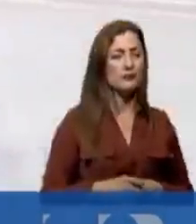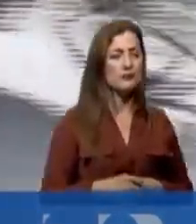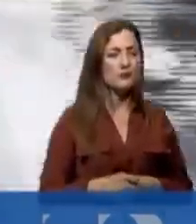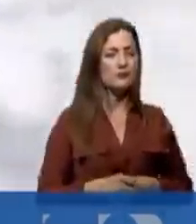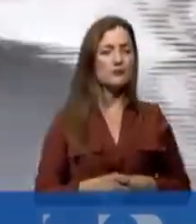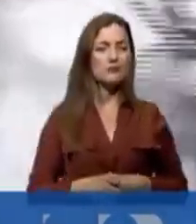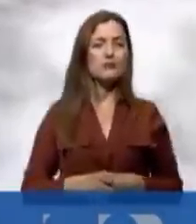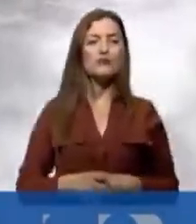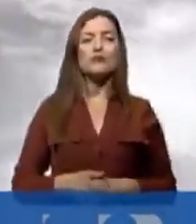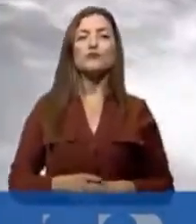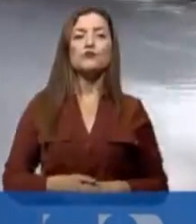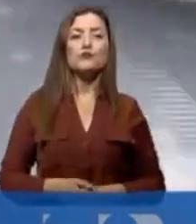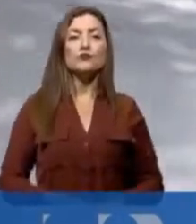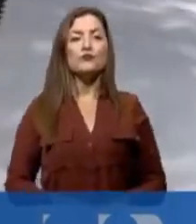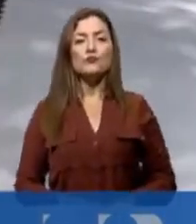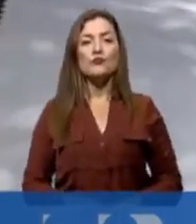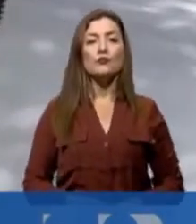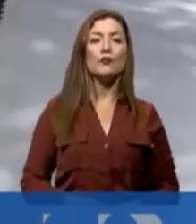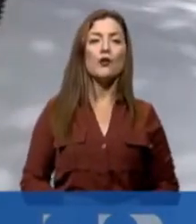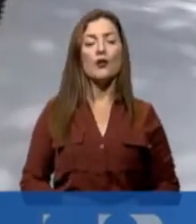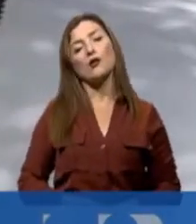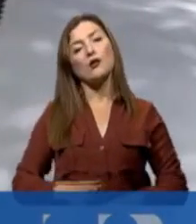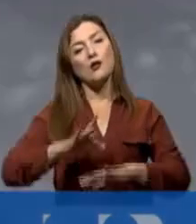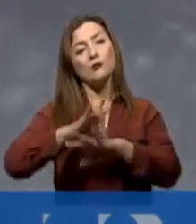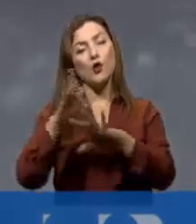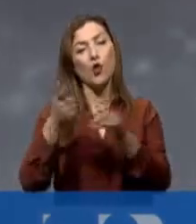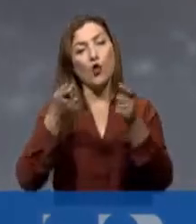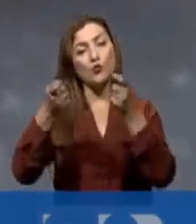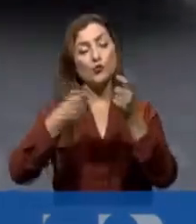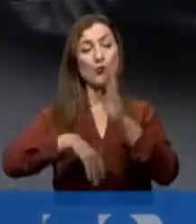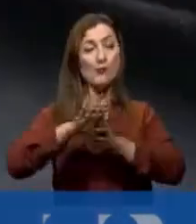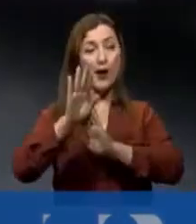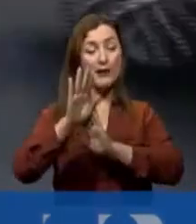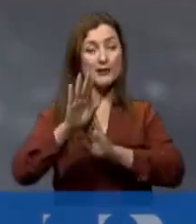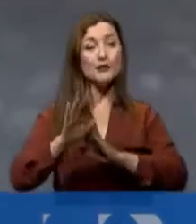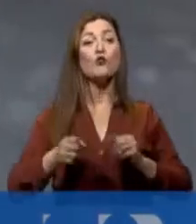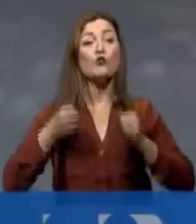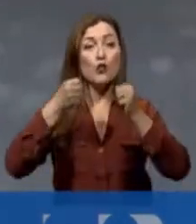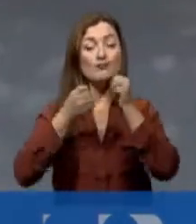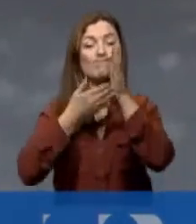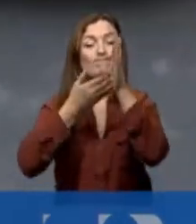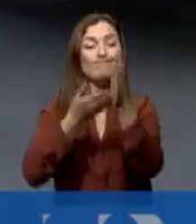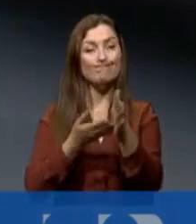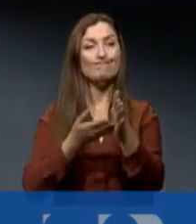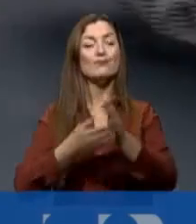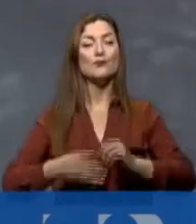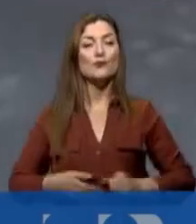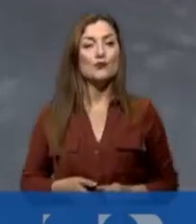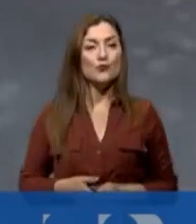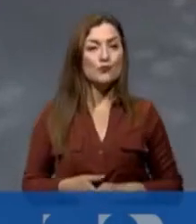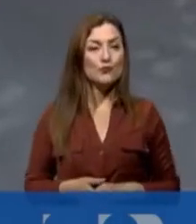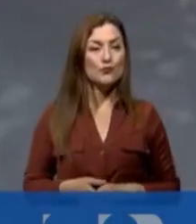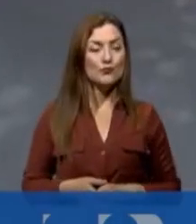los operativos también se intensifican en horas de la madrugada por este delito que ha incrementado, la intercepción